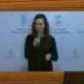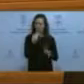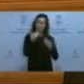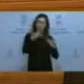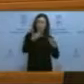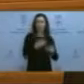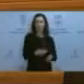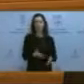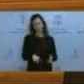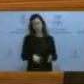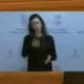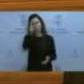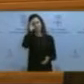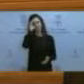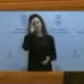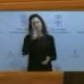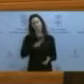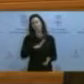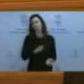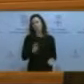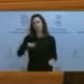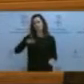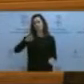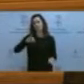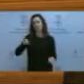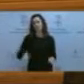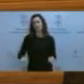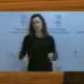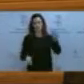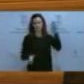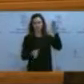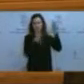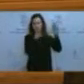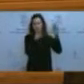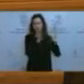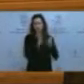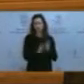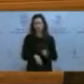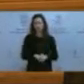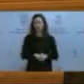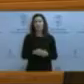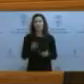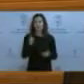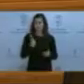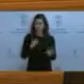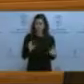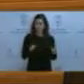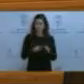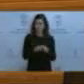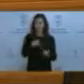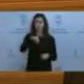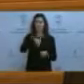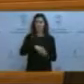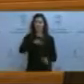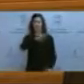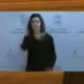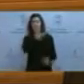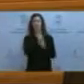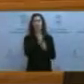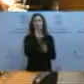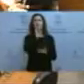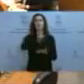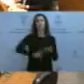que hubo que escuchar hoy aquí al señor Martínez son increíbles. Pues ese mismo grupo político que votó en contra de aquel dictamen,